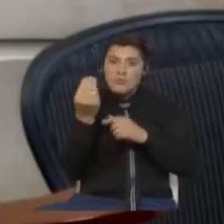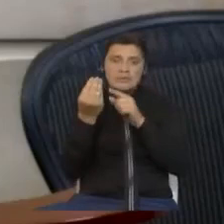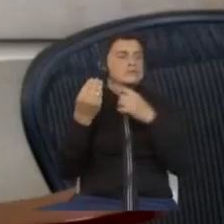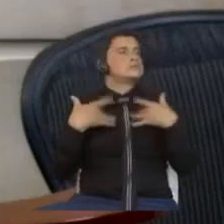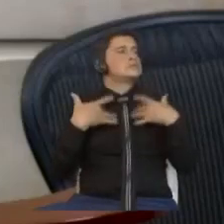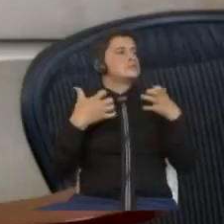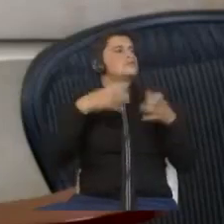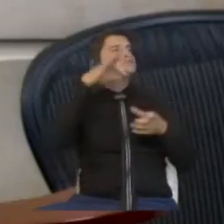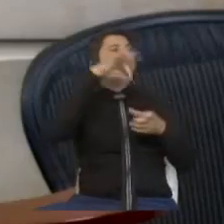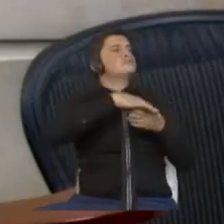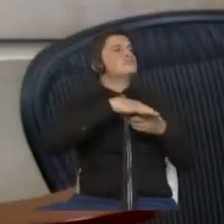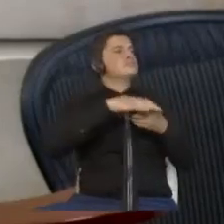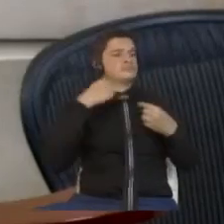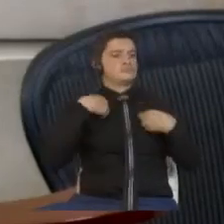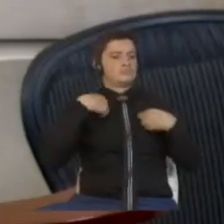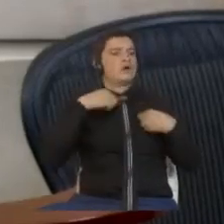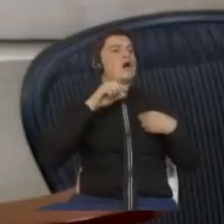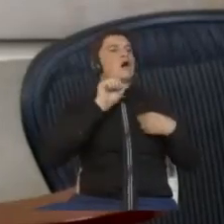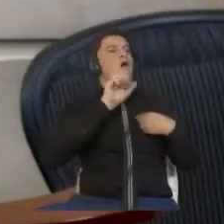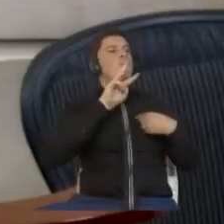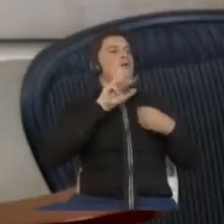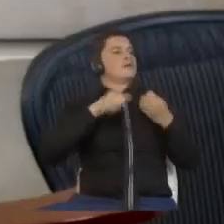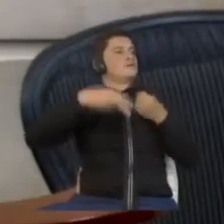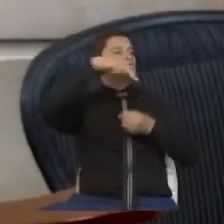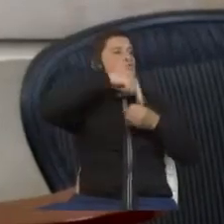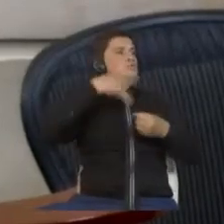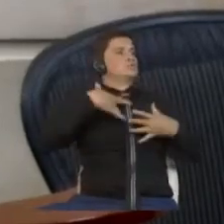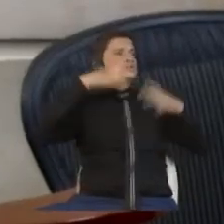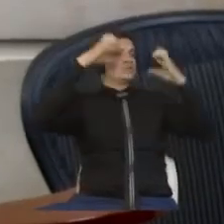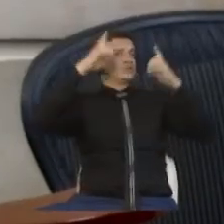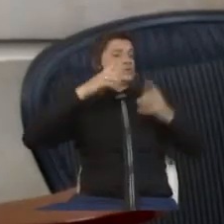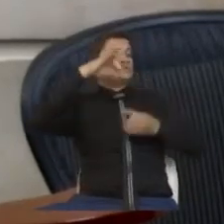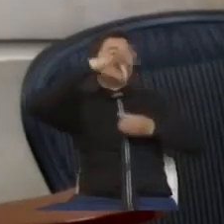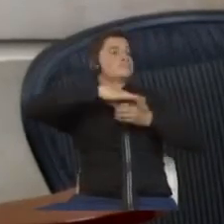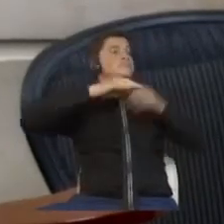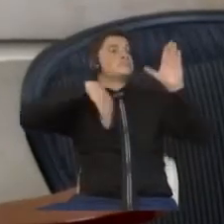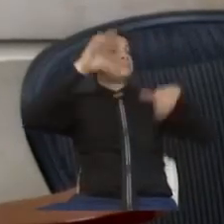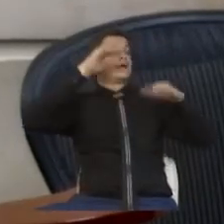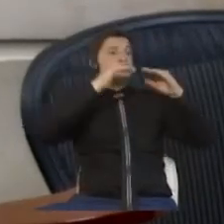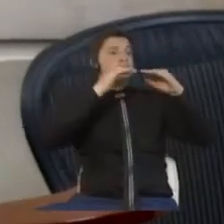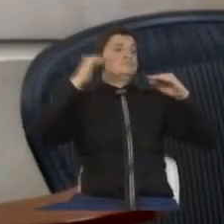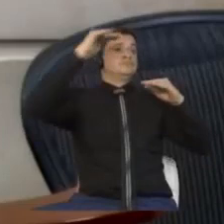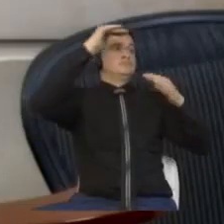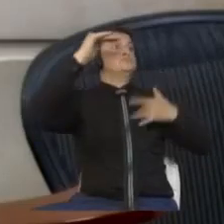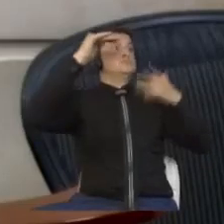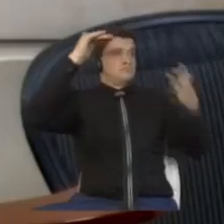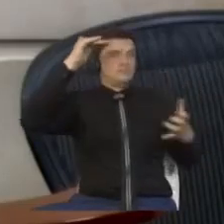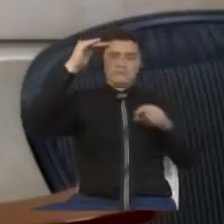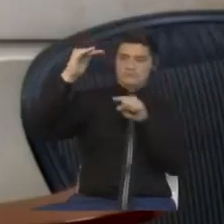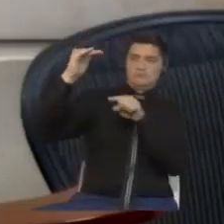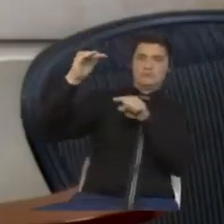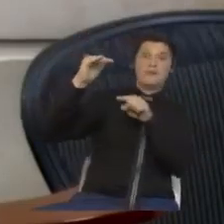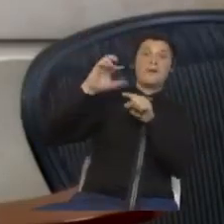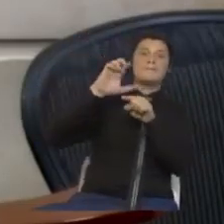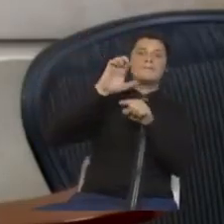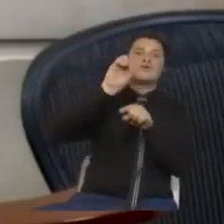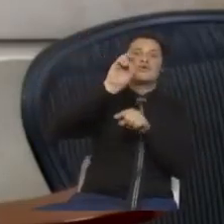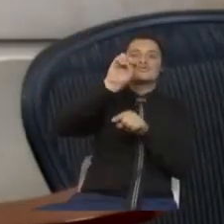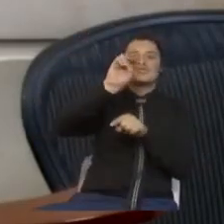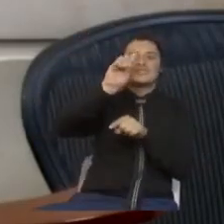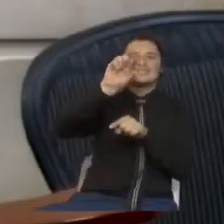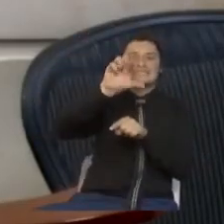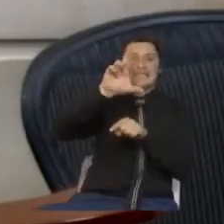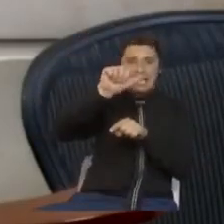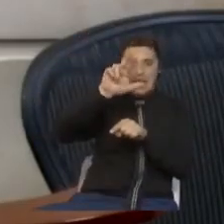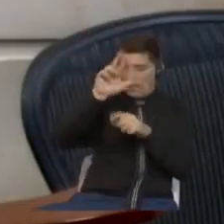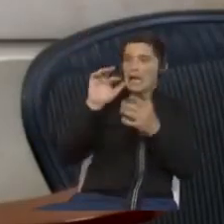ponderado del indígena awá de manera que su voto valga más que otros eso es ponderar en el